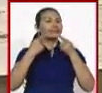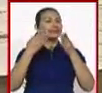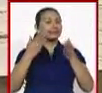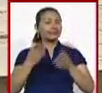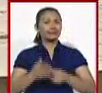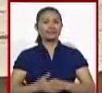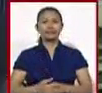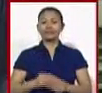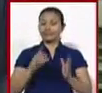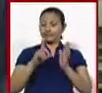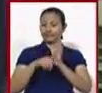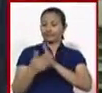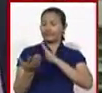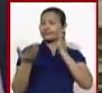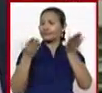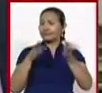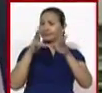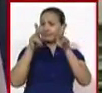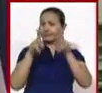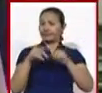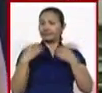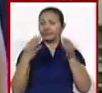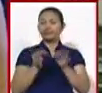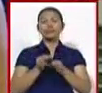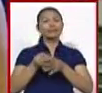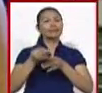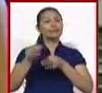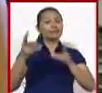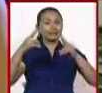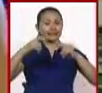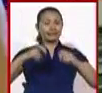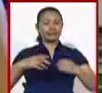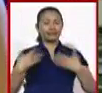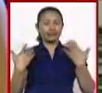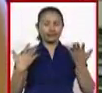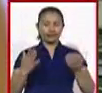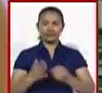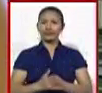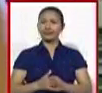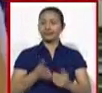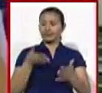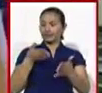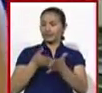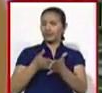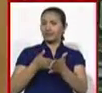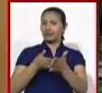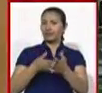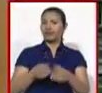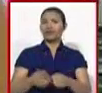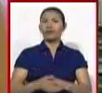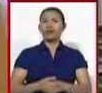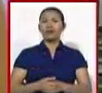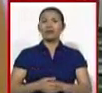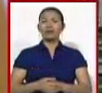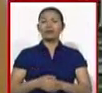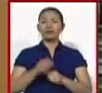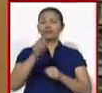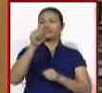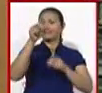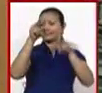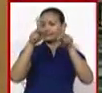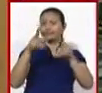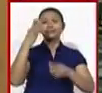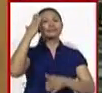denunciada. Bueno, luego del fallecimiento de la víctima se ha ampliado la investigación en contra de la sindicada por